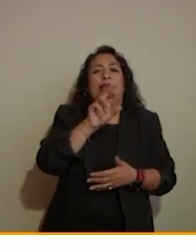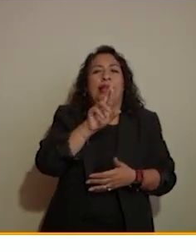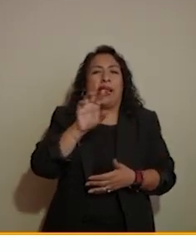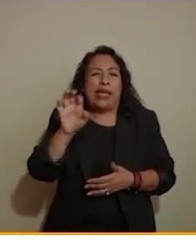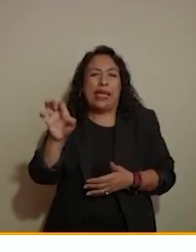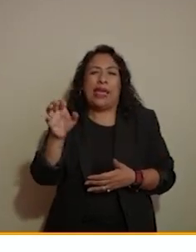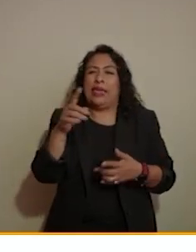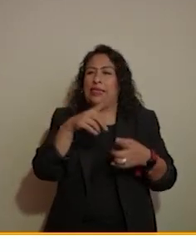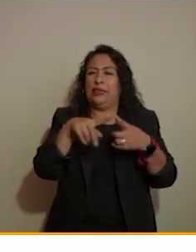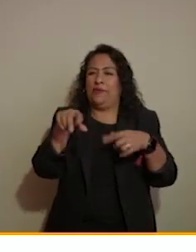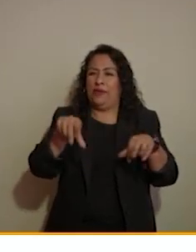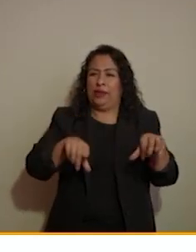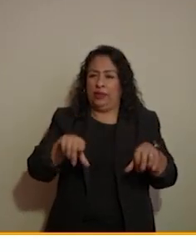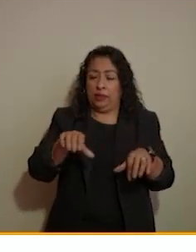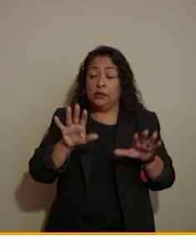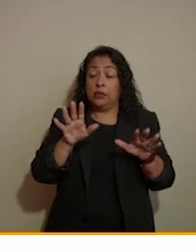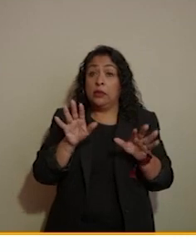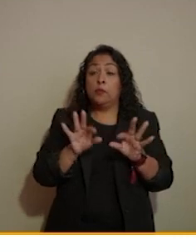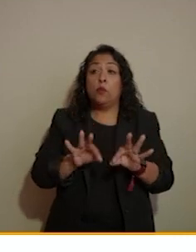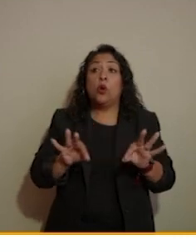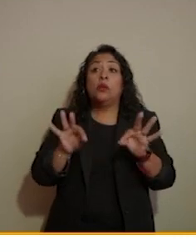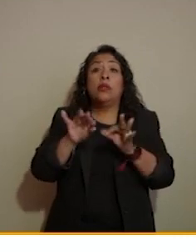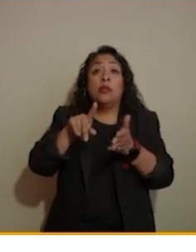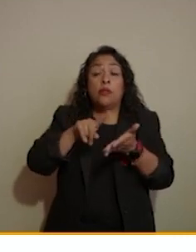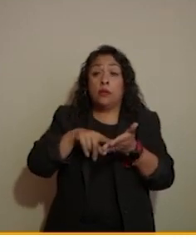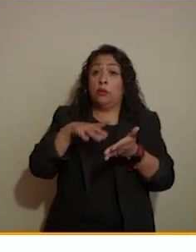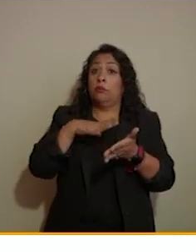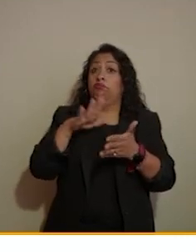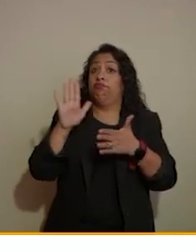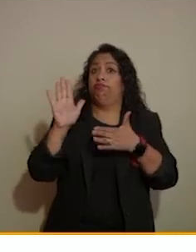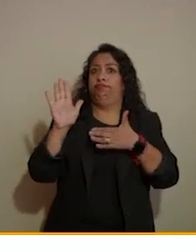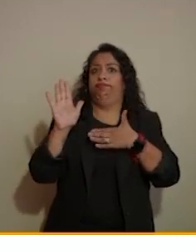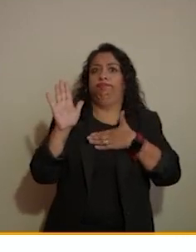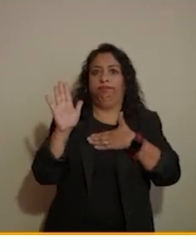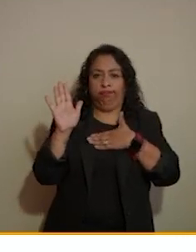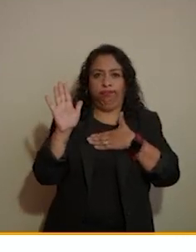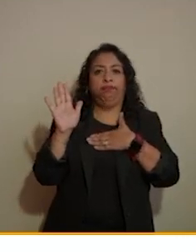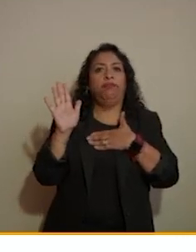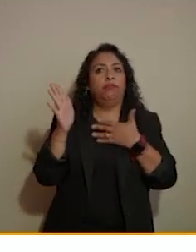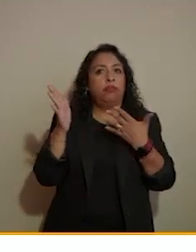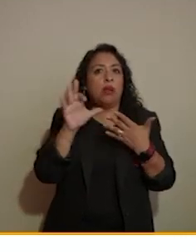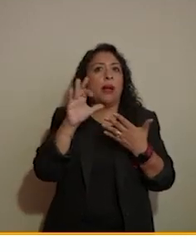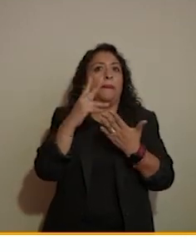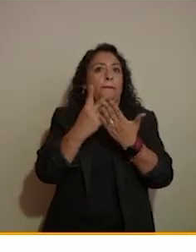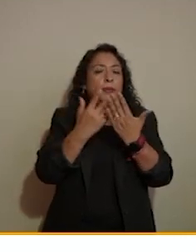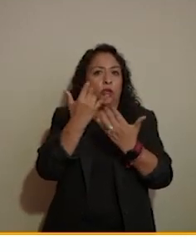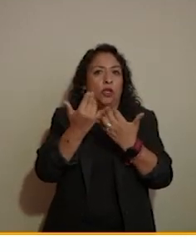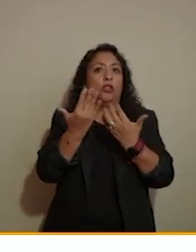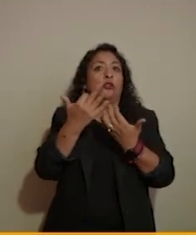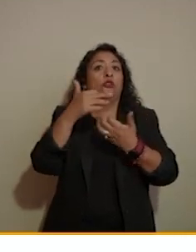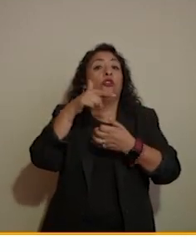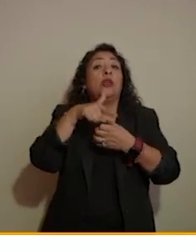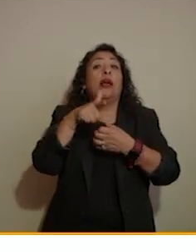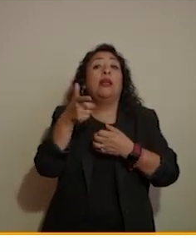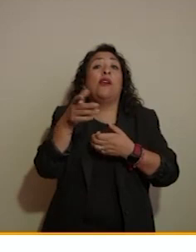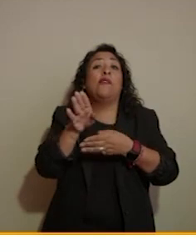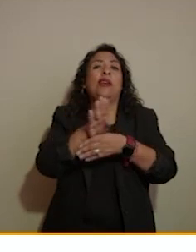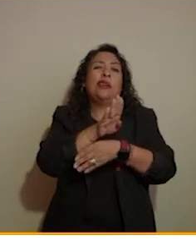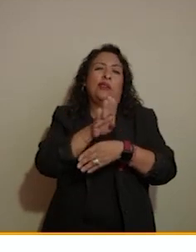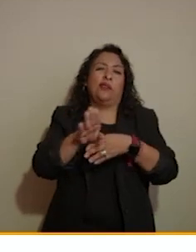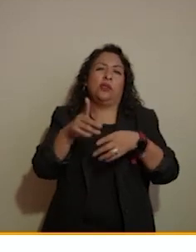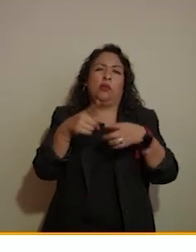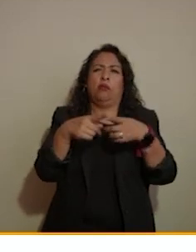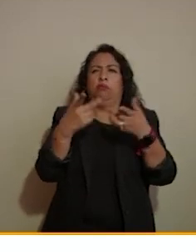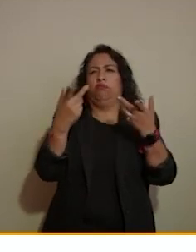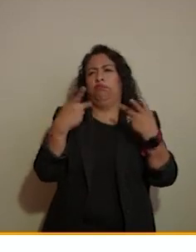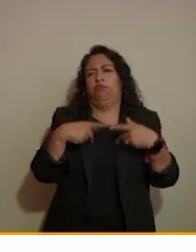empresarial, en los que hay un compromiso grande con proyectos sociales que han beneficiado a